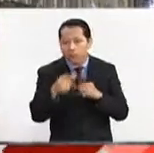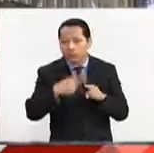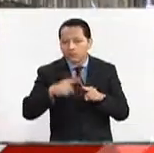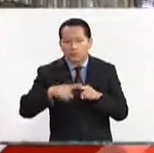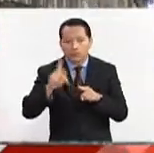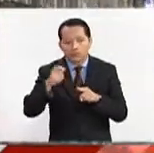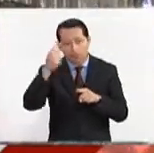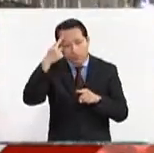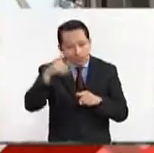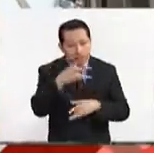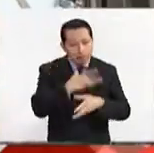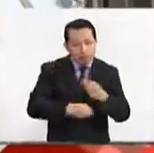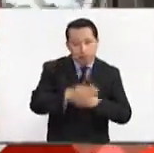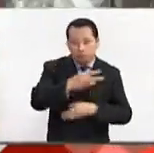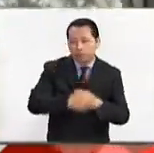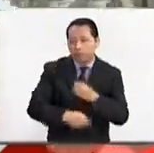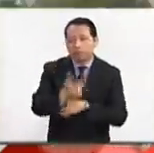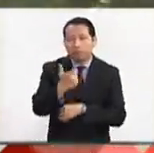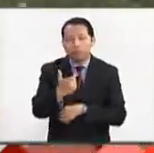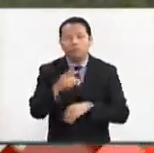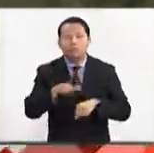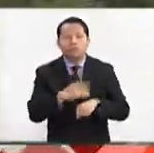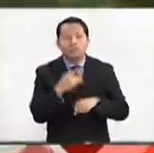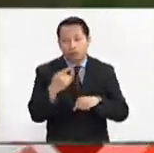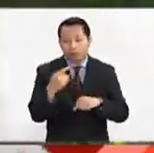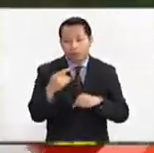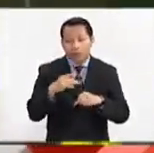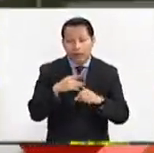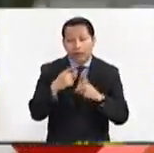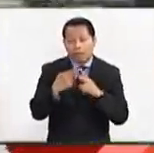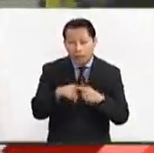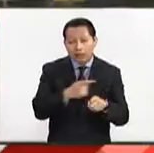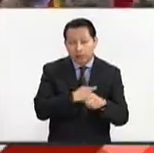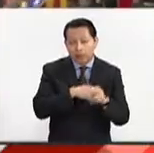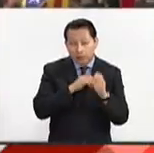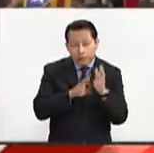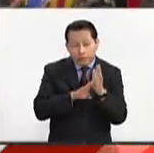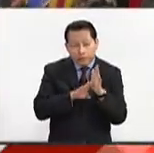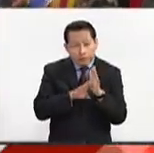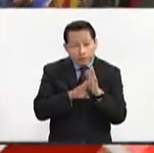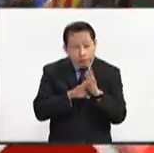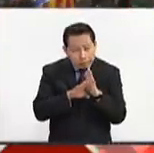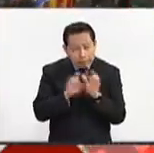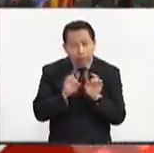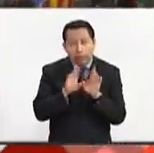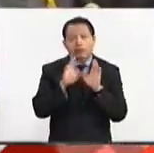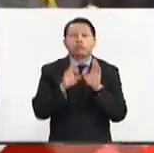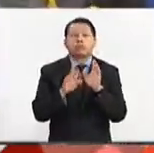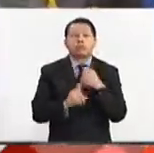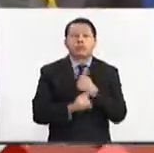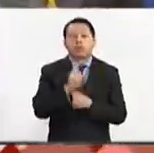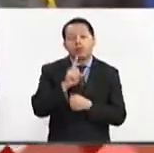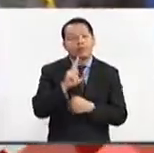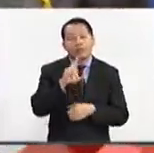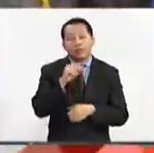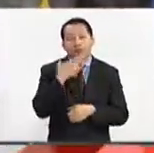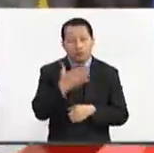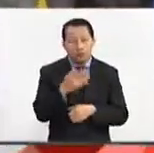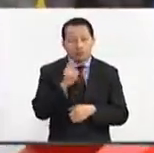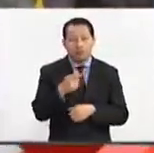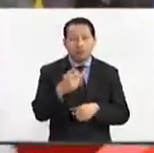para la recuperación económica que a duras penas estaba experimentando el país no es bueno. Pero el riesgo ahora mismo sobre todo es